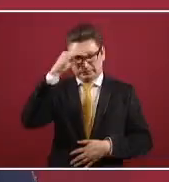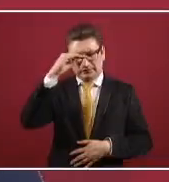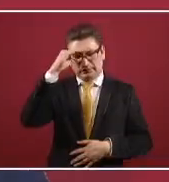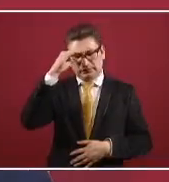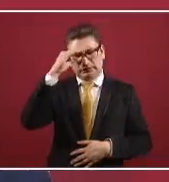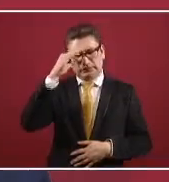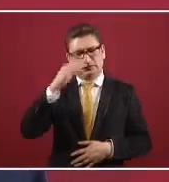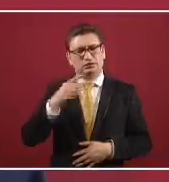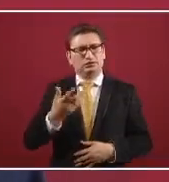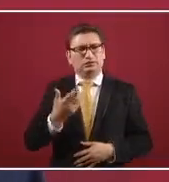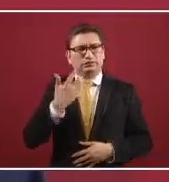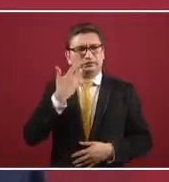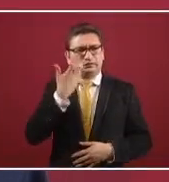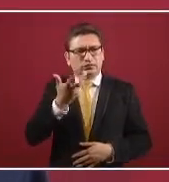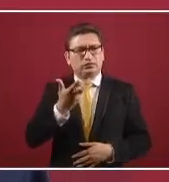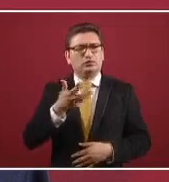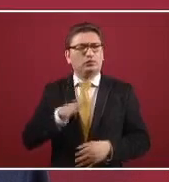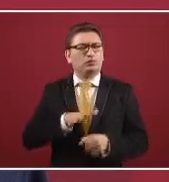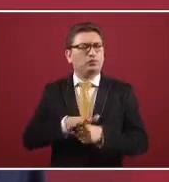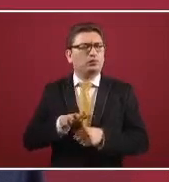buscando que